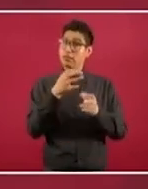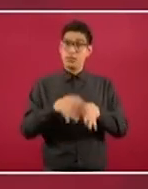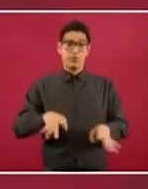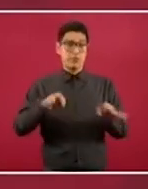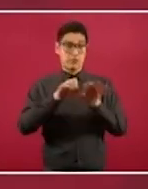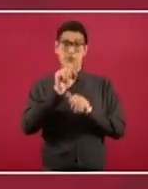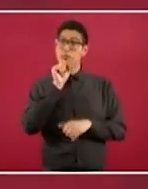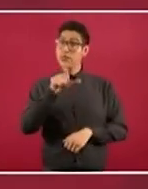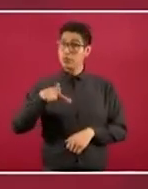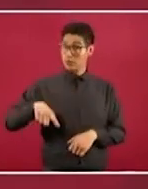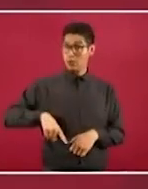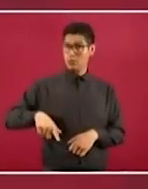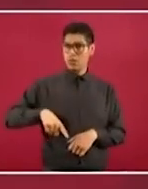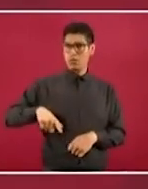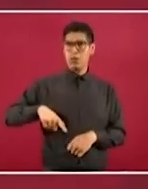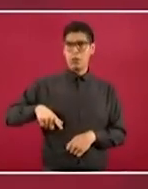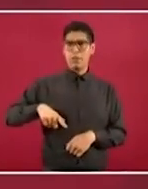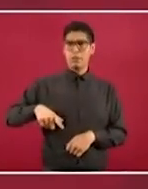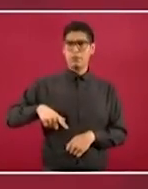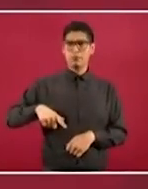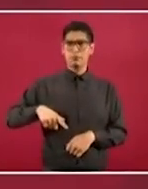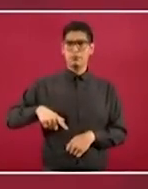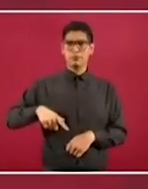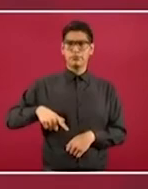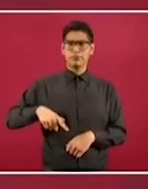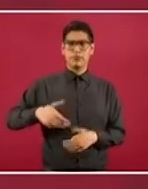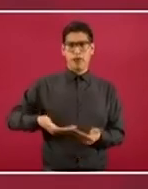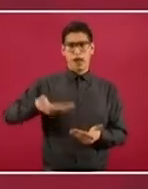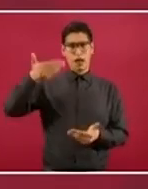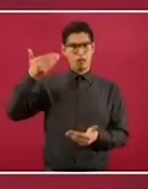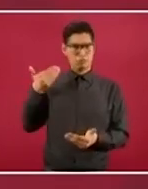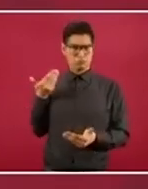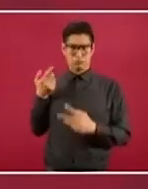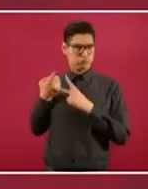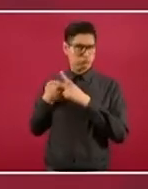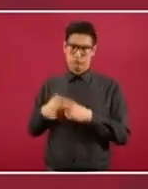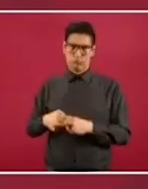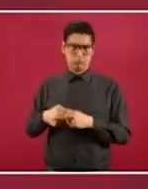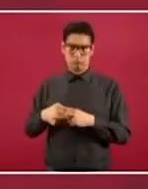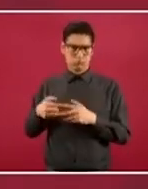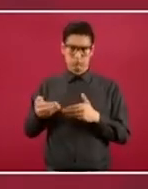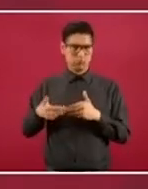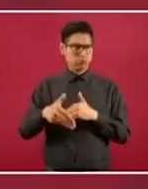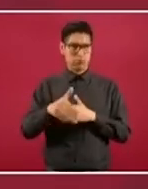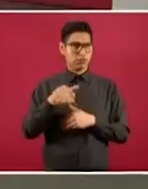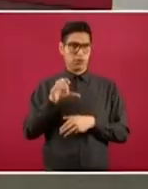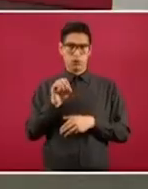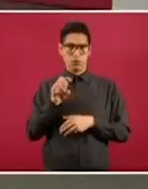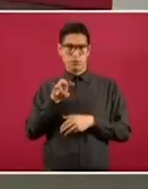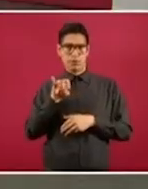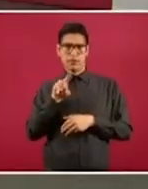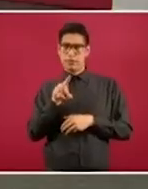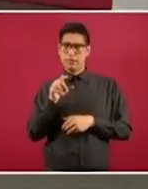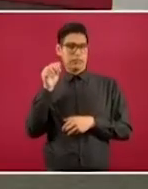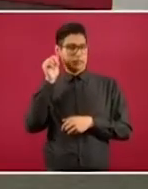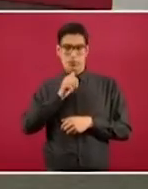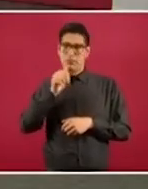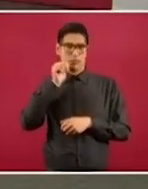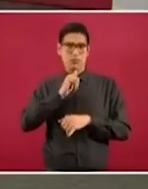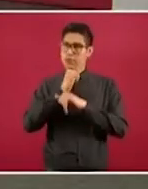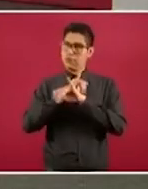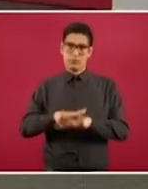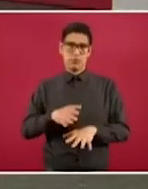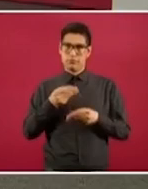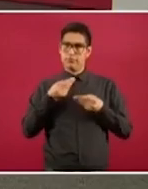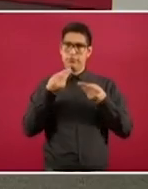hecho el gobierno justamente desde el principio del problema COVID-19. Y como para cualquier caso